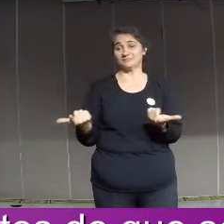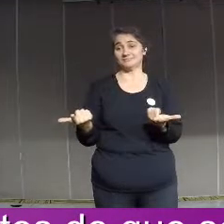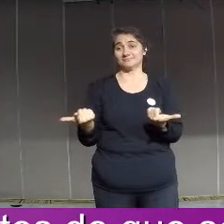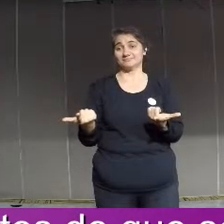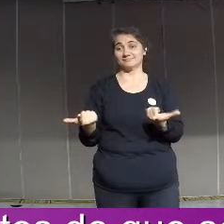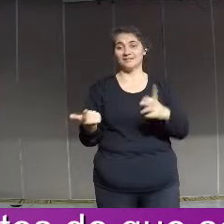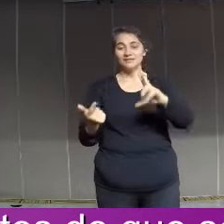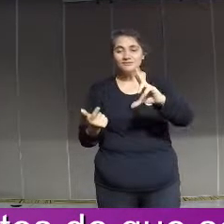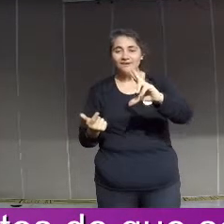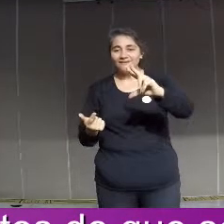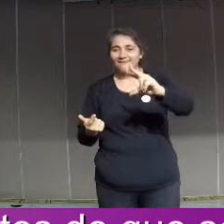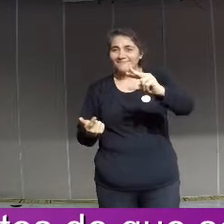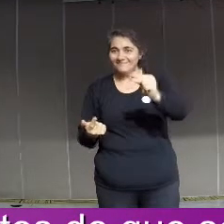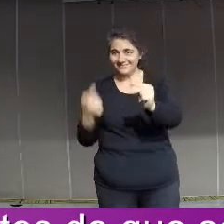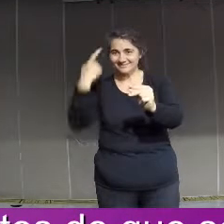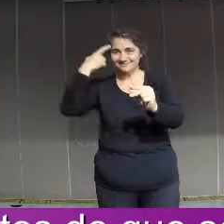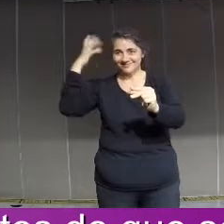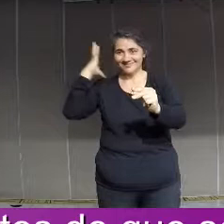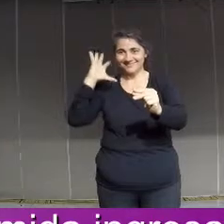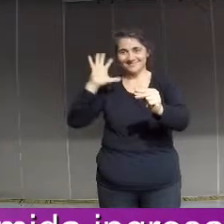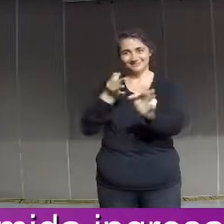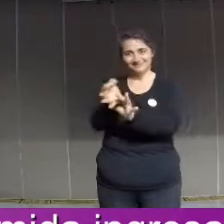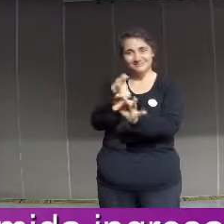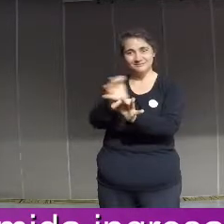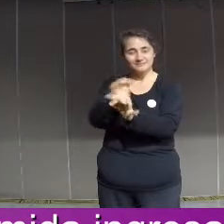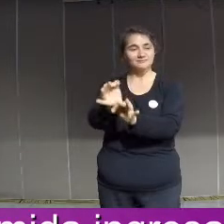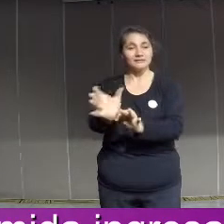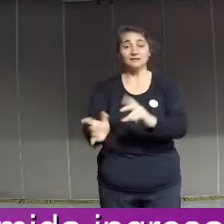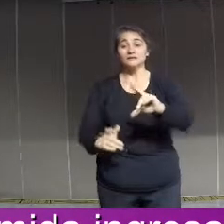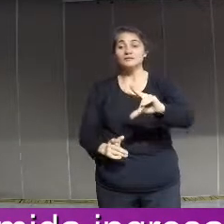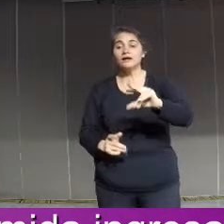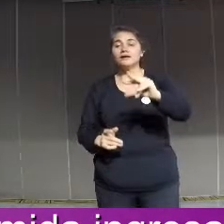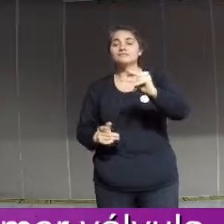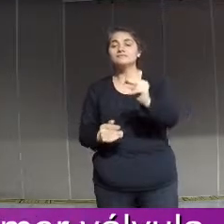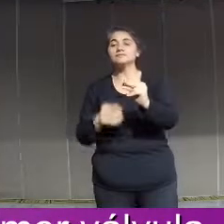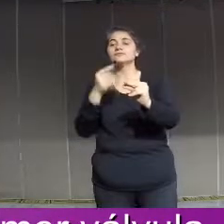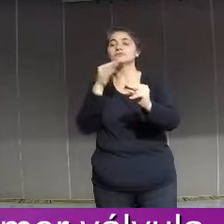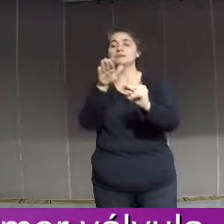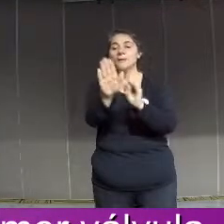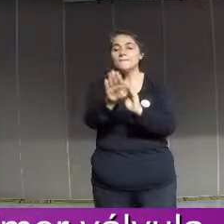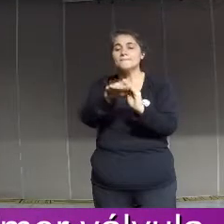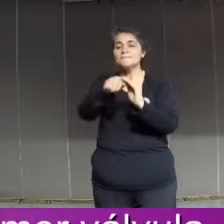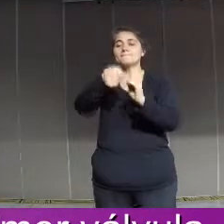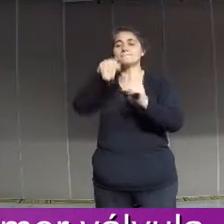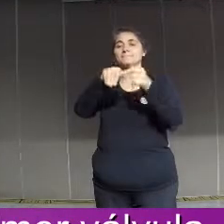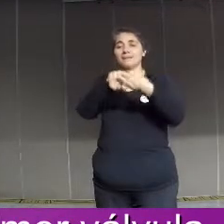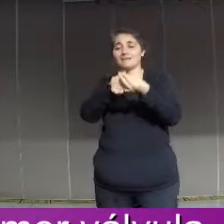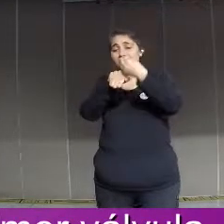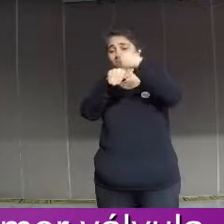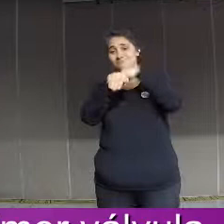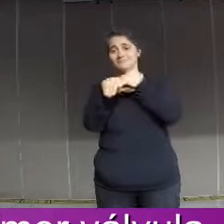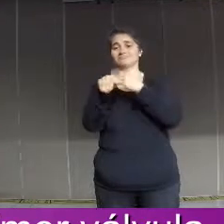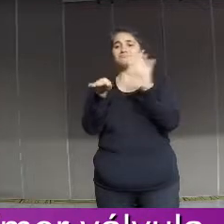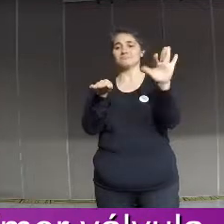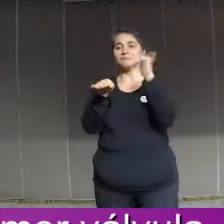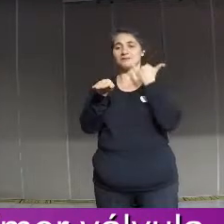permitir la presión que necesita la lengua para que la lengua se eleve, ¿sí? Y transporte el bolo alimenticio hacia la